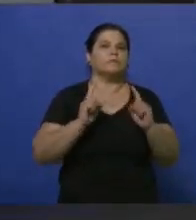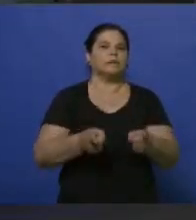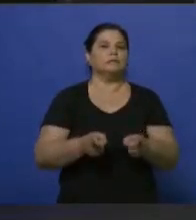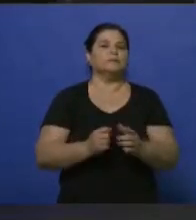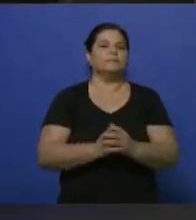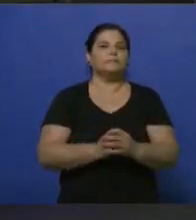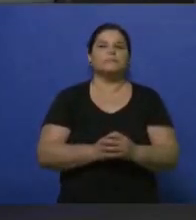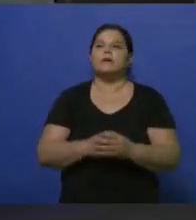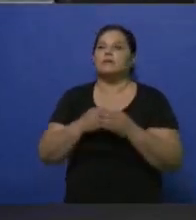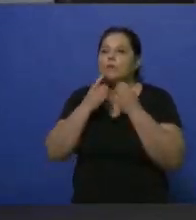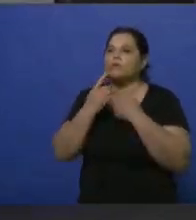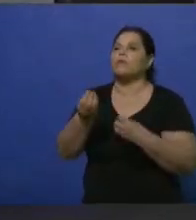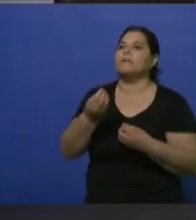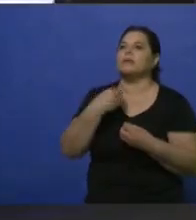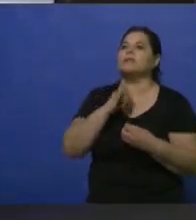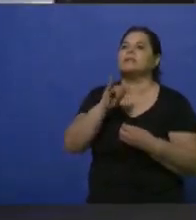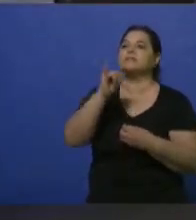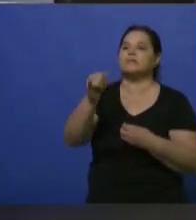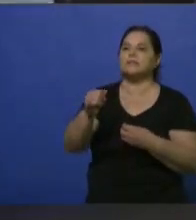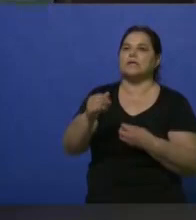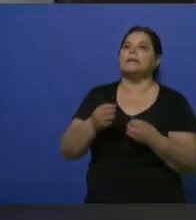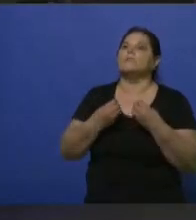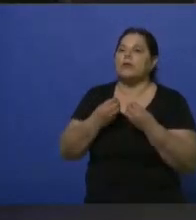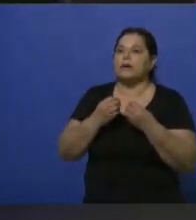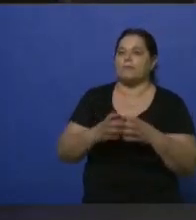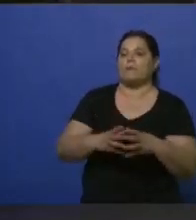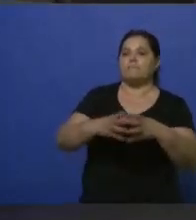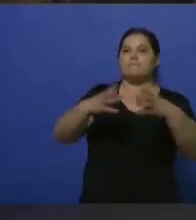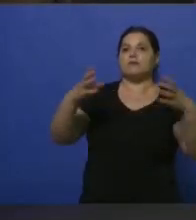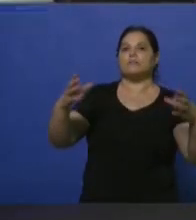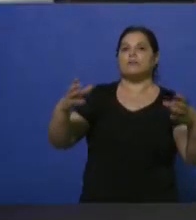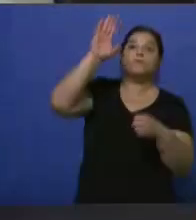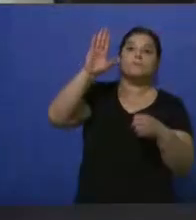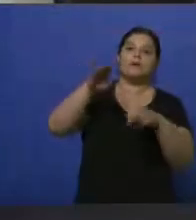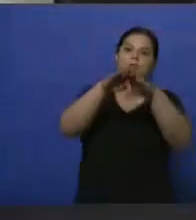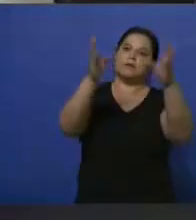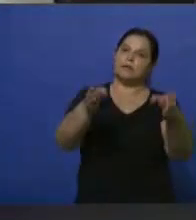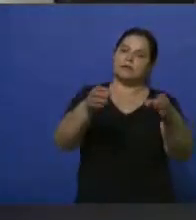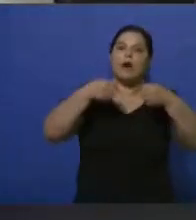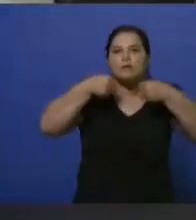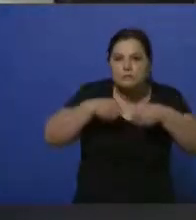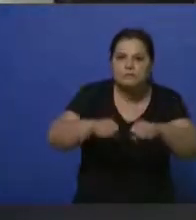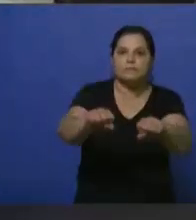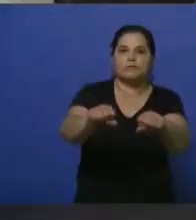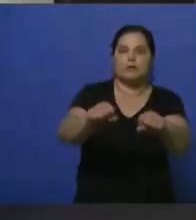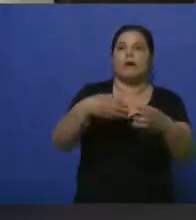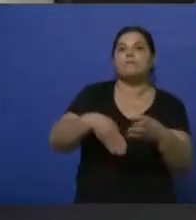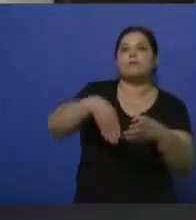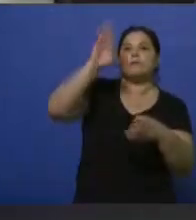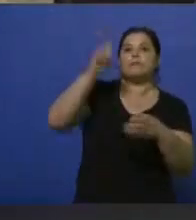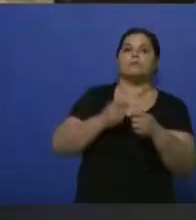Ahora, cuando vos me decís, Carlos, explícame, porque vos me decís, el mayorista le sube al minorista, al almacén, al supermercadista, hay un aumento